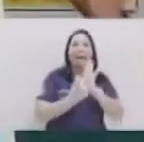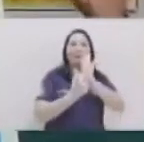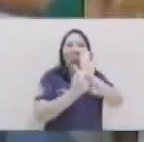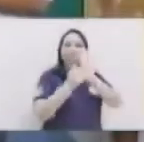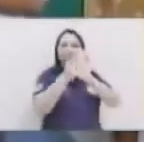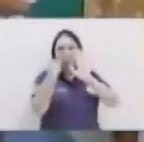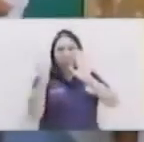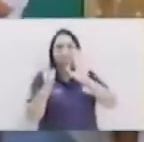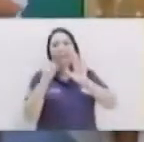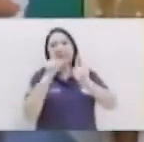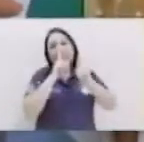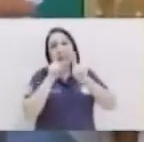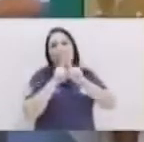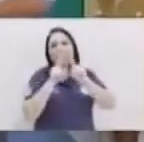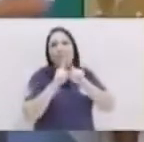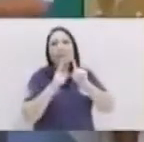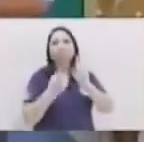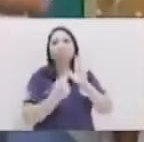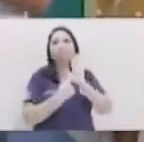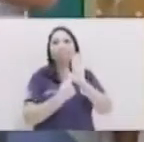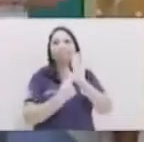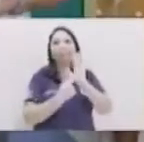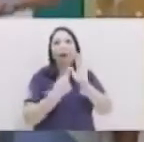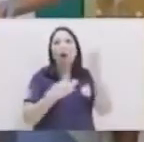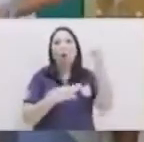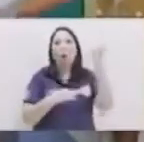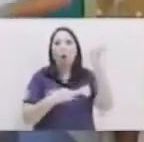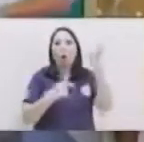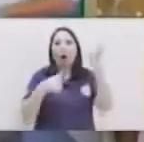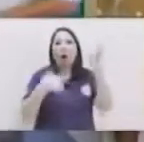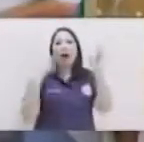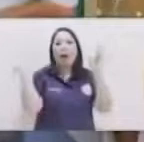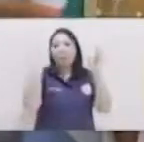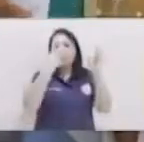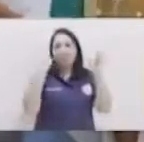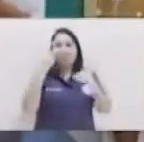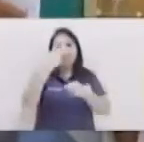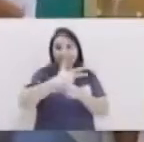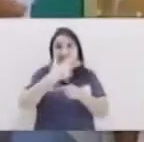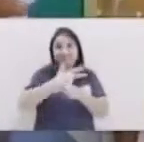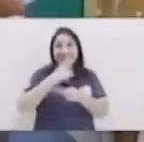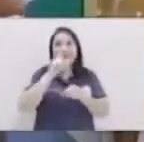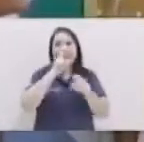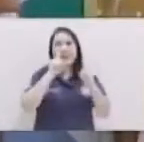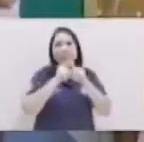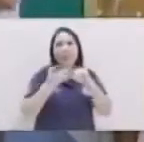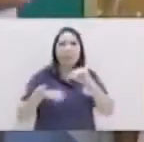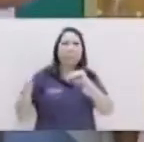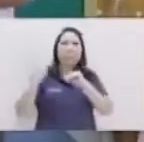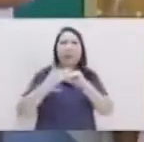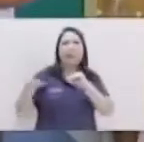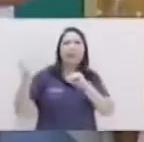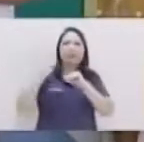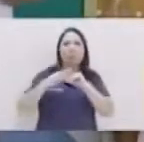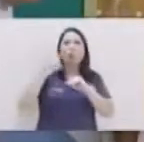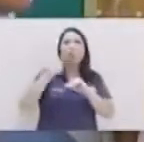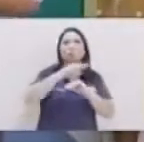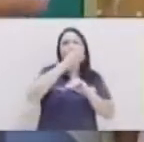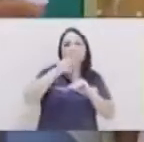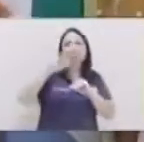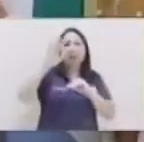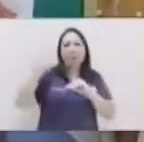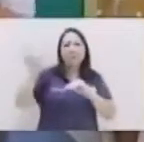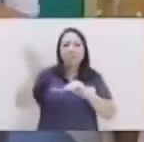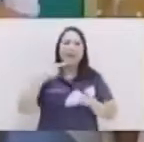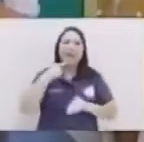poder representar en una hoja de papel lo hermoso que es nuestro país. Y animarse a hacer este tipo de cosas. Como lo mencioné al principio, yo no soy